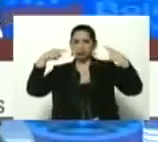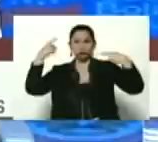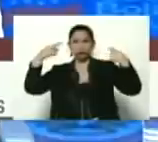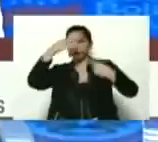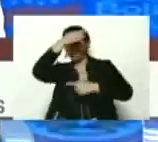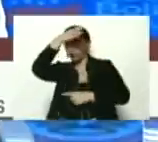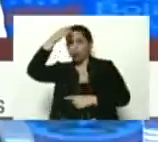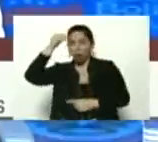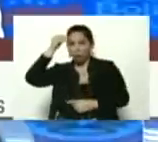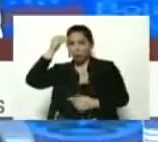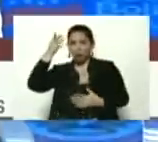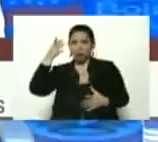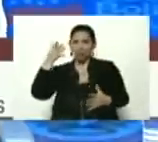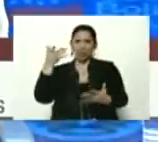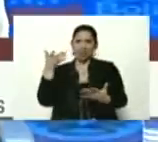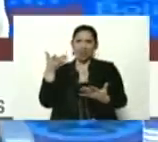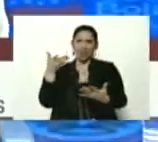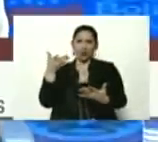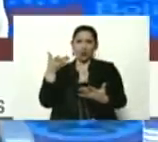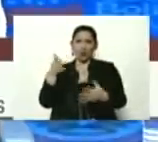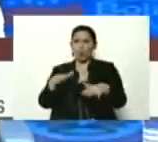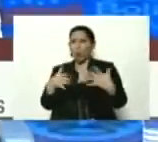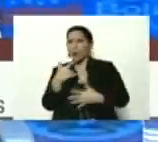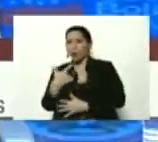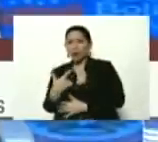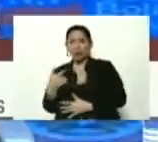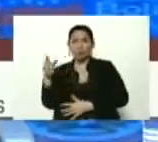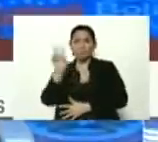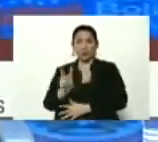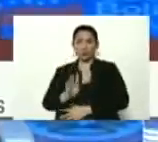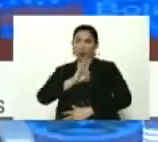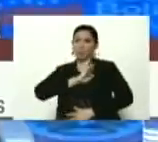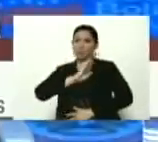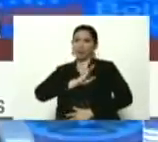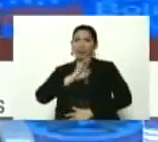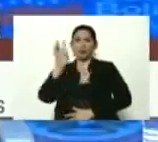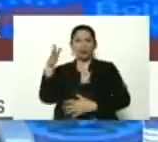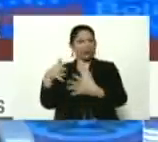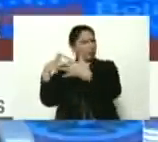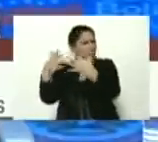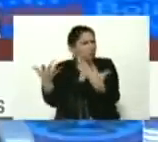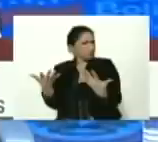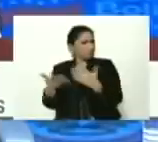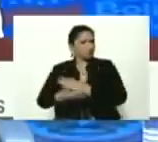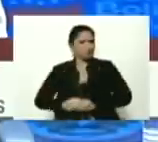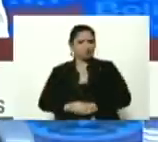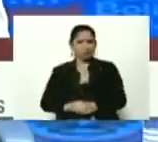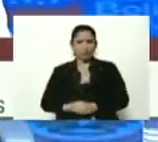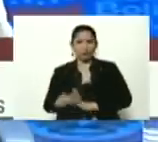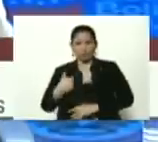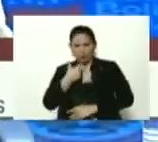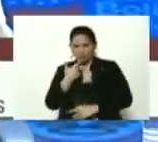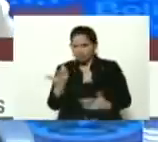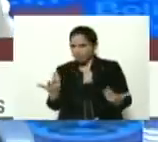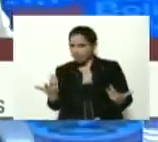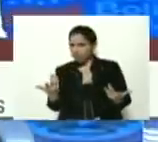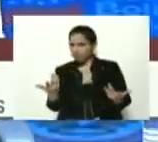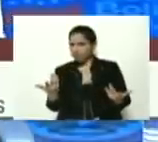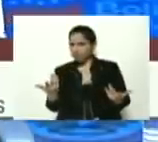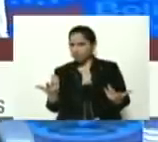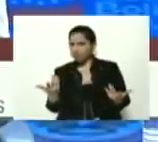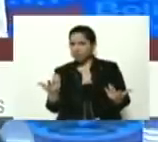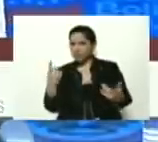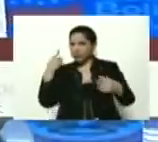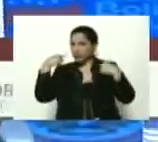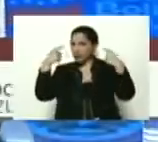Trump al afirmar que Venezuela pertenece a Estados Unidos. Yo digo irracional,